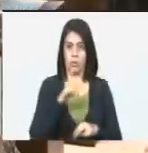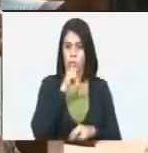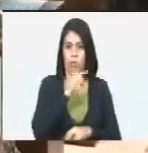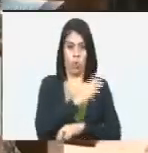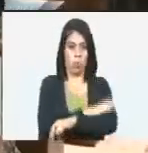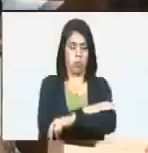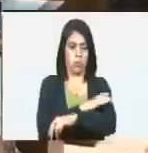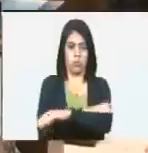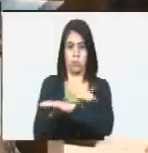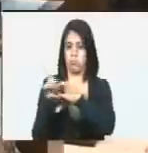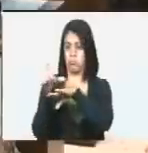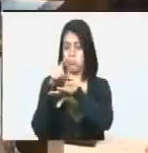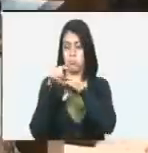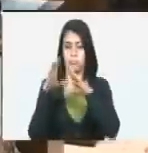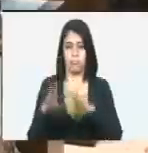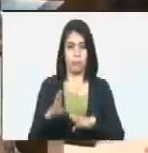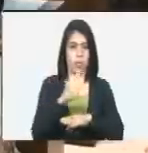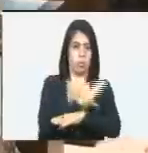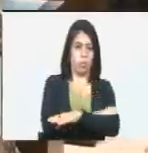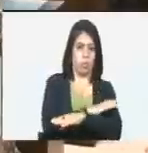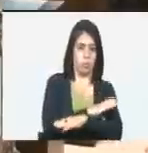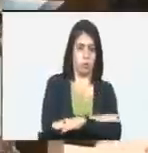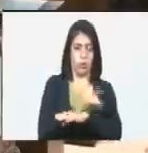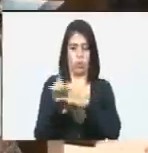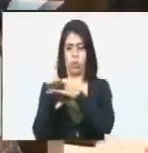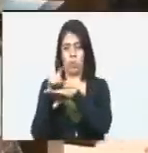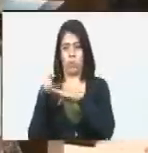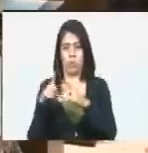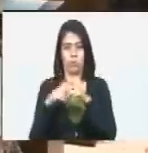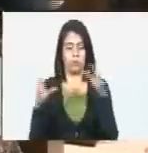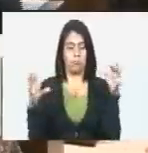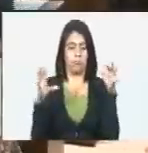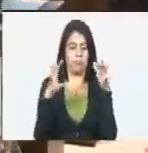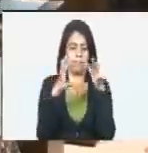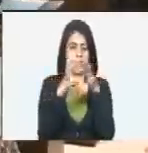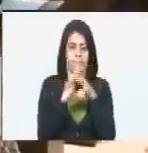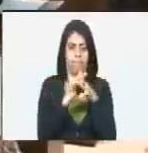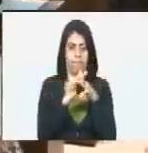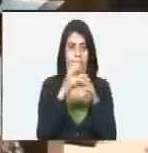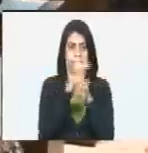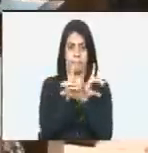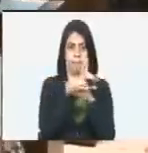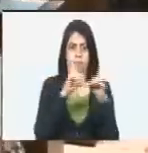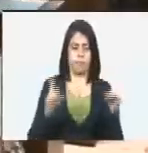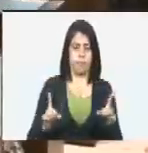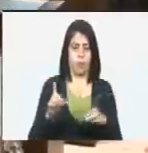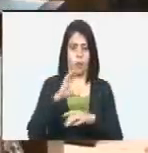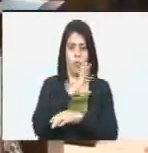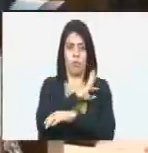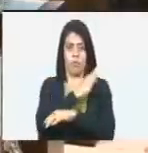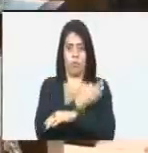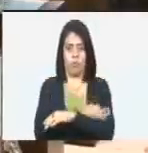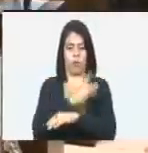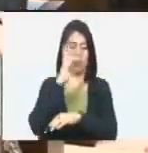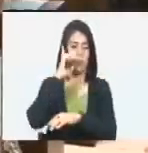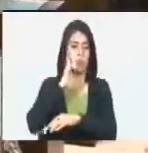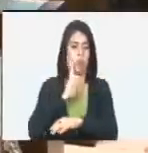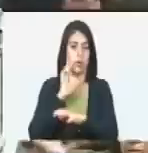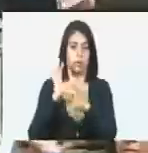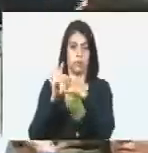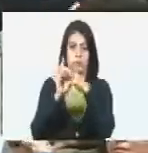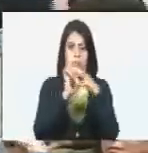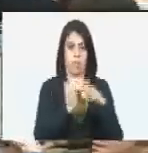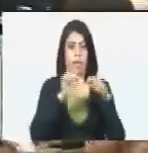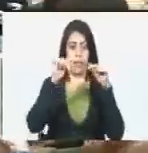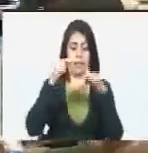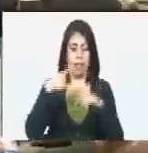ni gobierno ni oposición. Aquí no hay alianza democrática ni fuerzas bolivarianas. Aquí hay